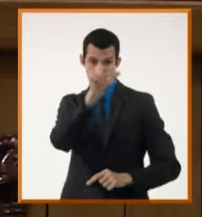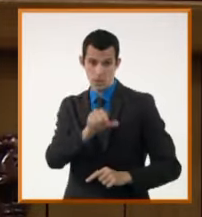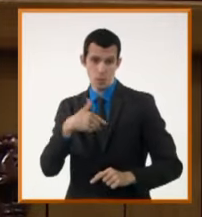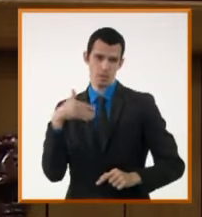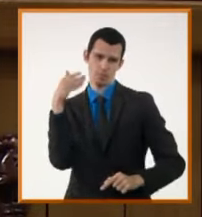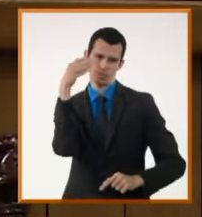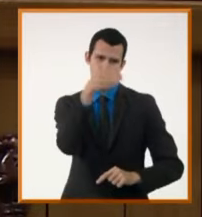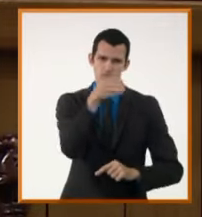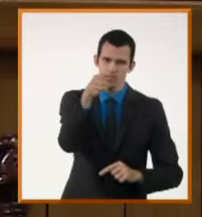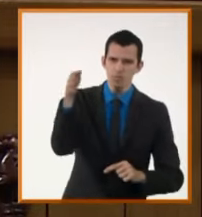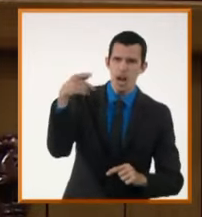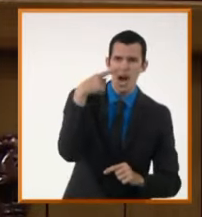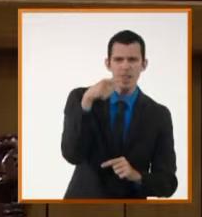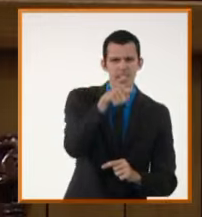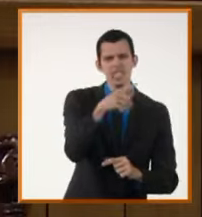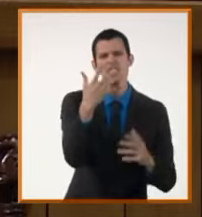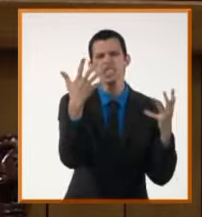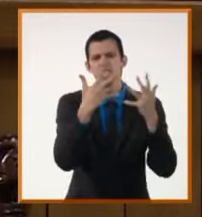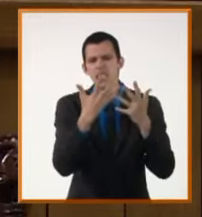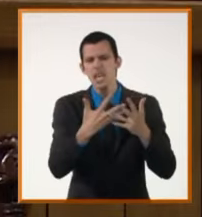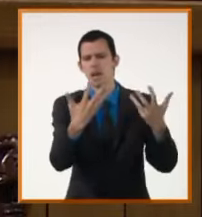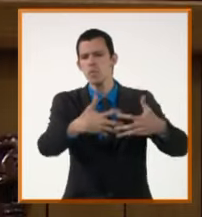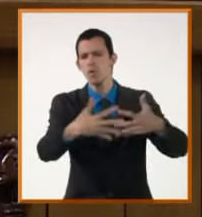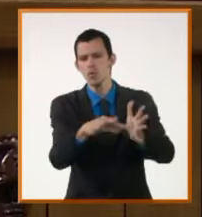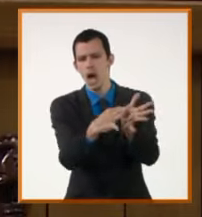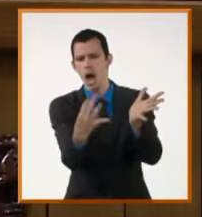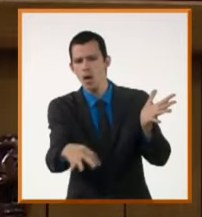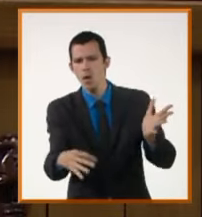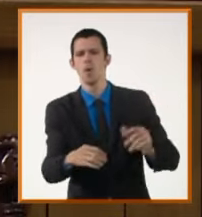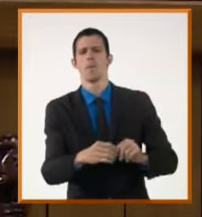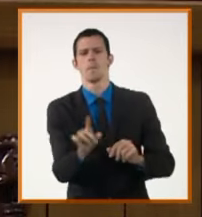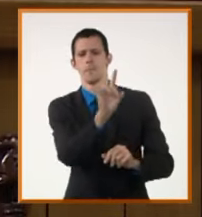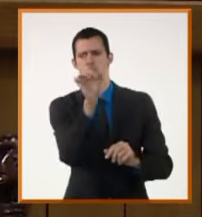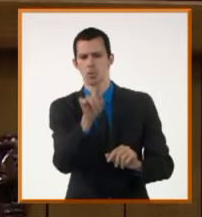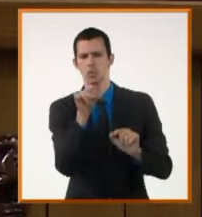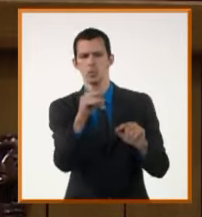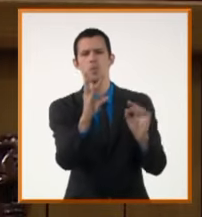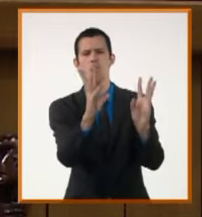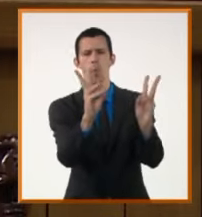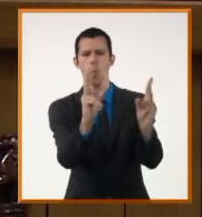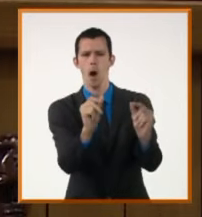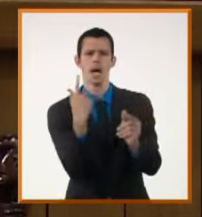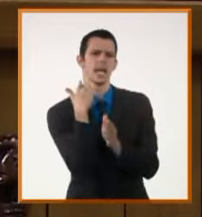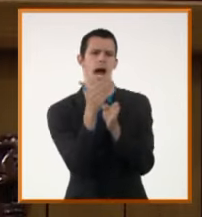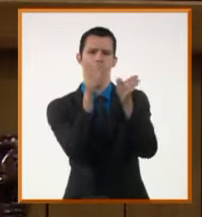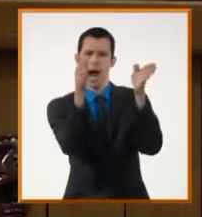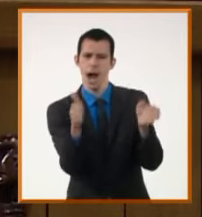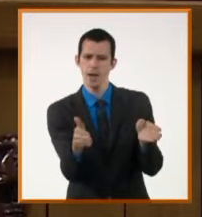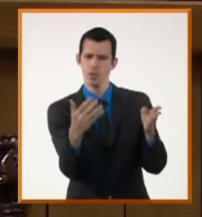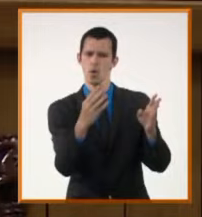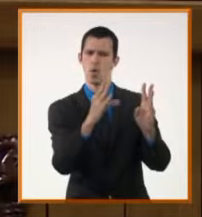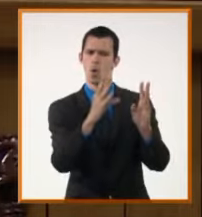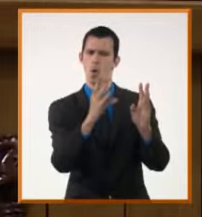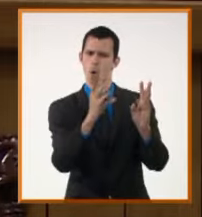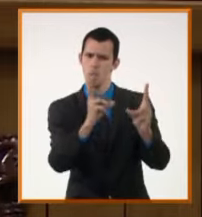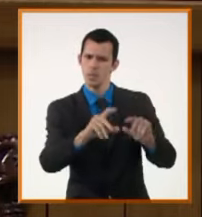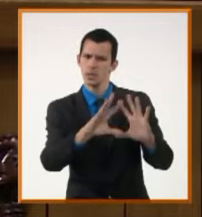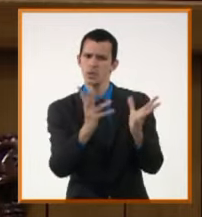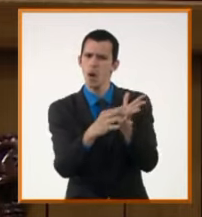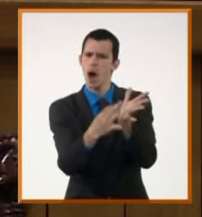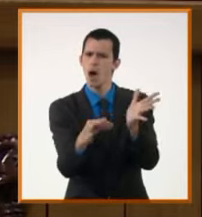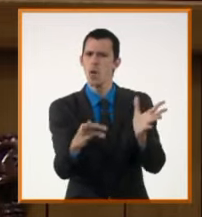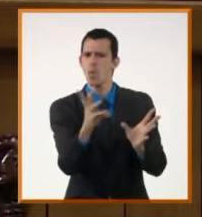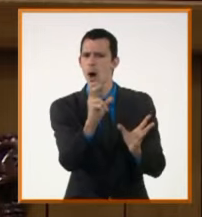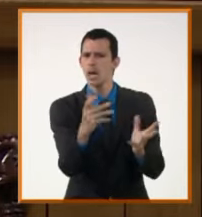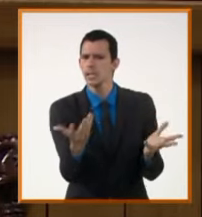arroz produce hoy y qué haría falta para producir más. Y decir, bueno, ustedes en el año 2025 van a producir el arroz